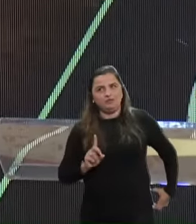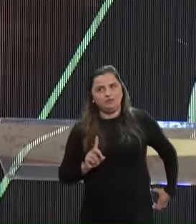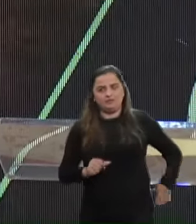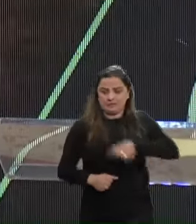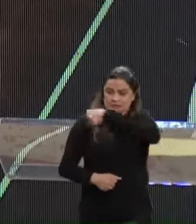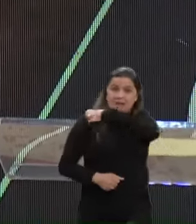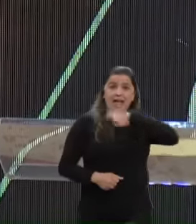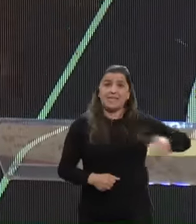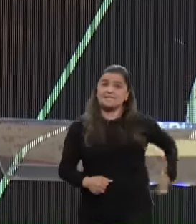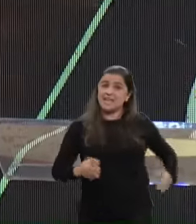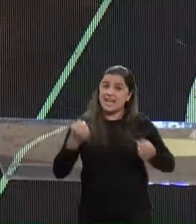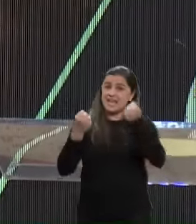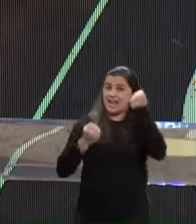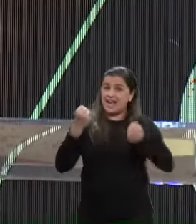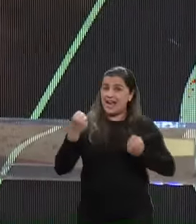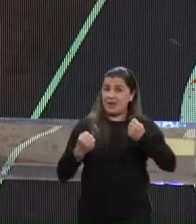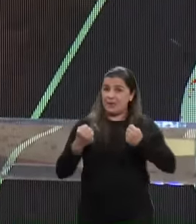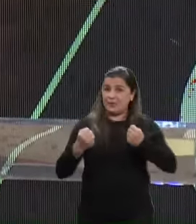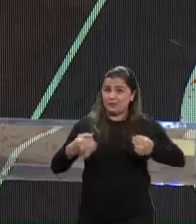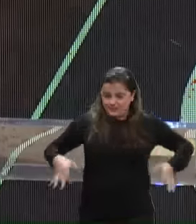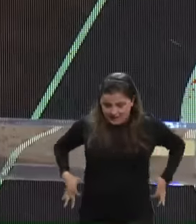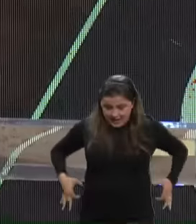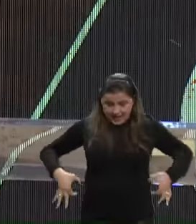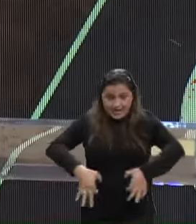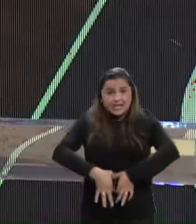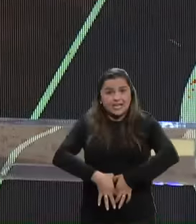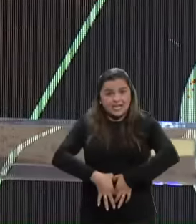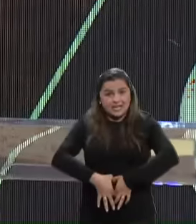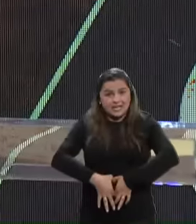Así es carro. Así avión.